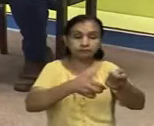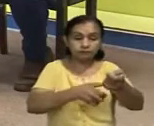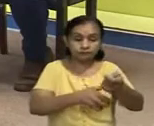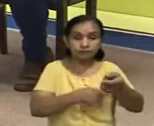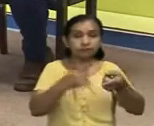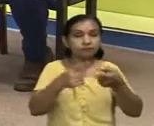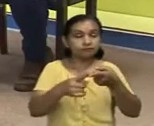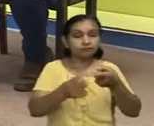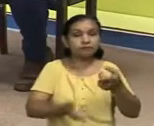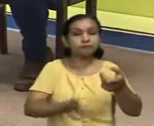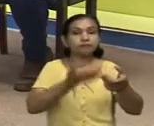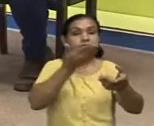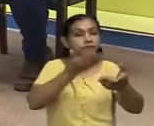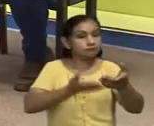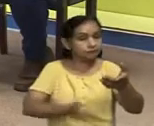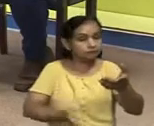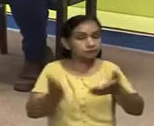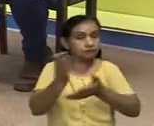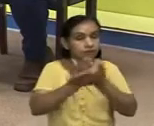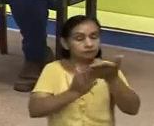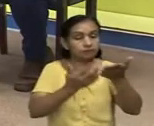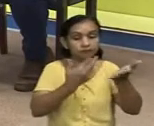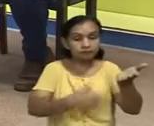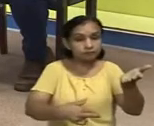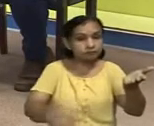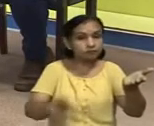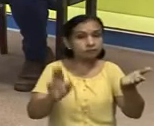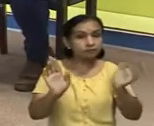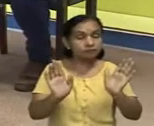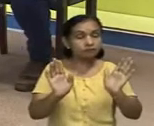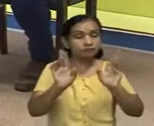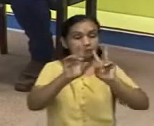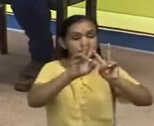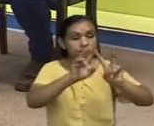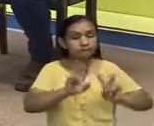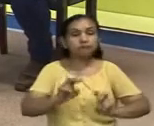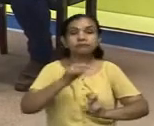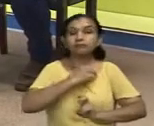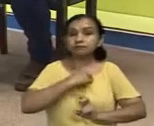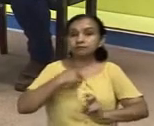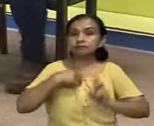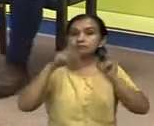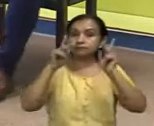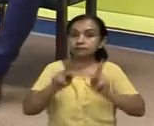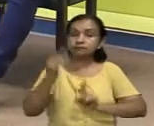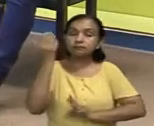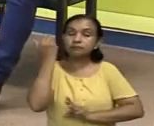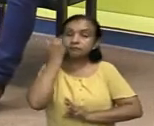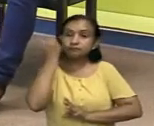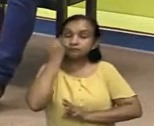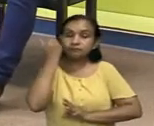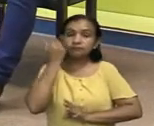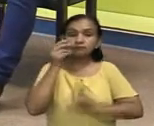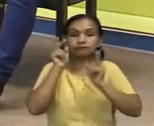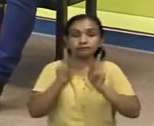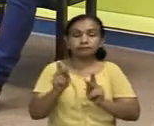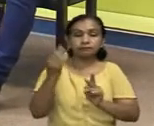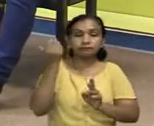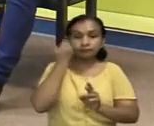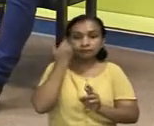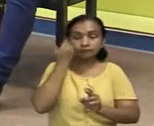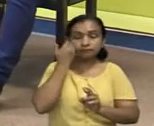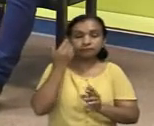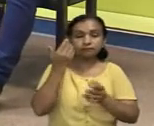han disminuido, si no tiene algún tipo de sangrado. Es una evaluación que se hace. En el caso de una persona con dengue que disminuye